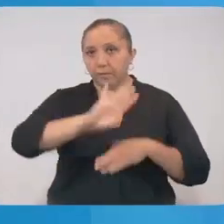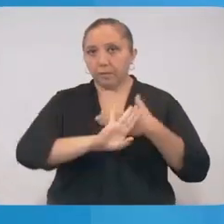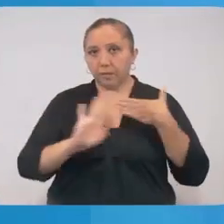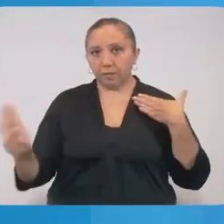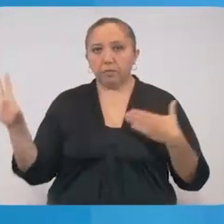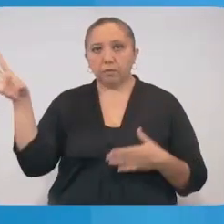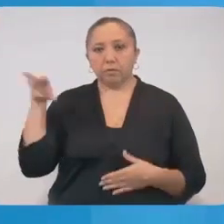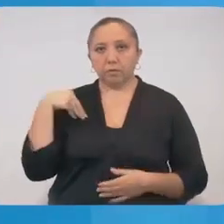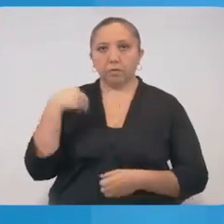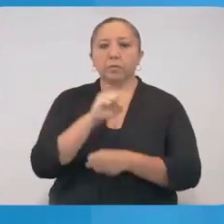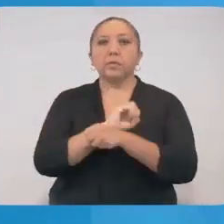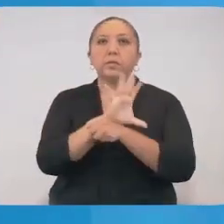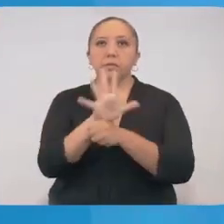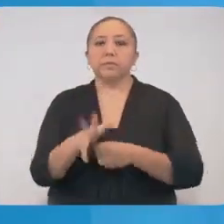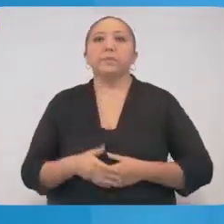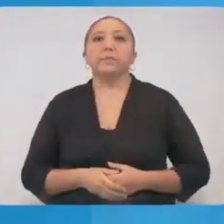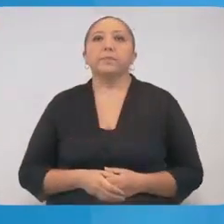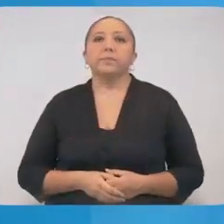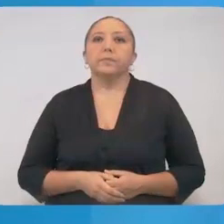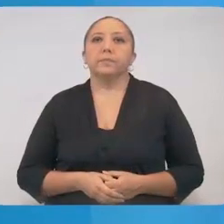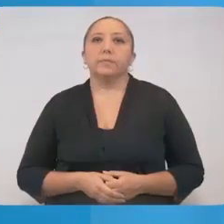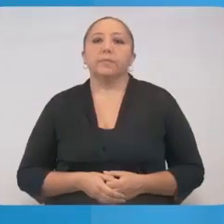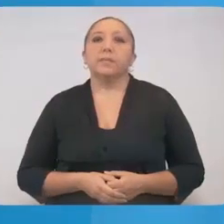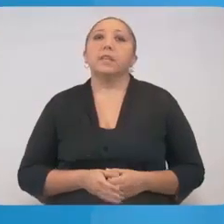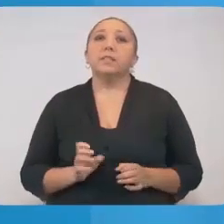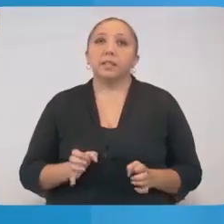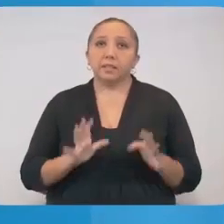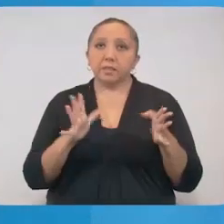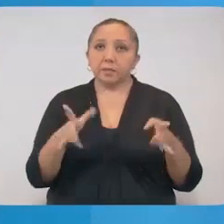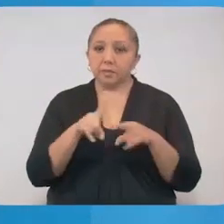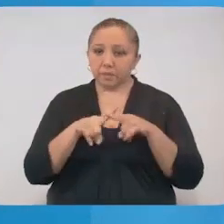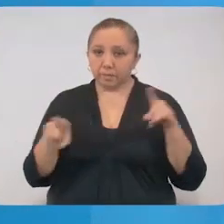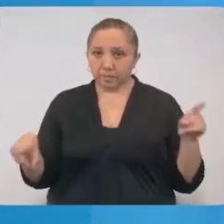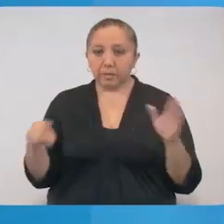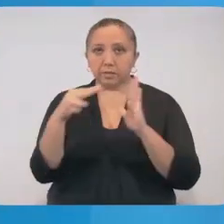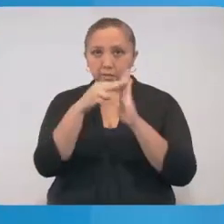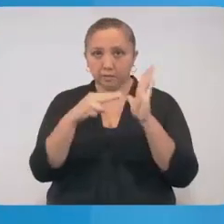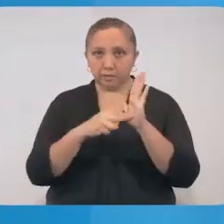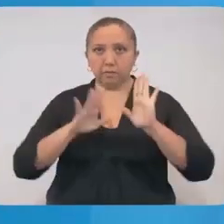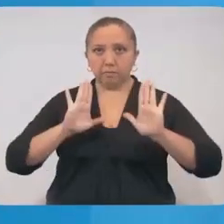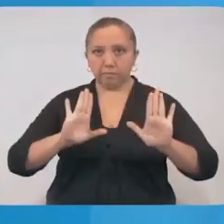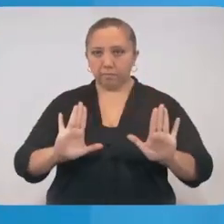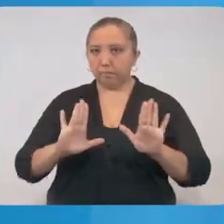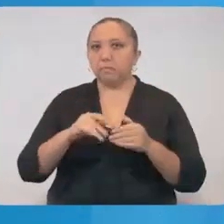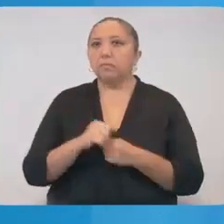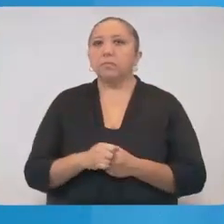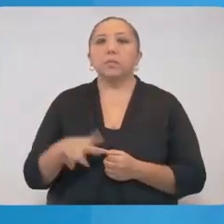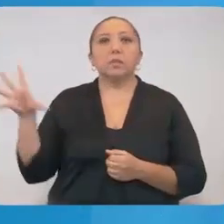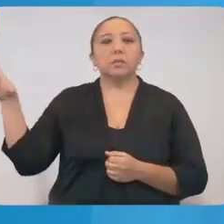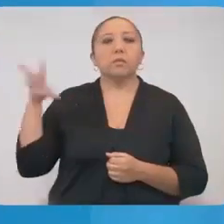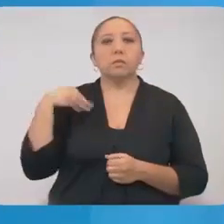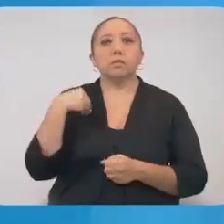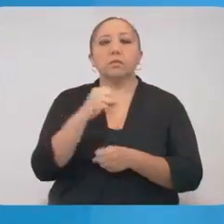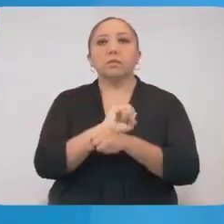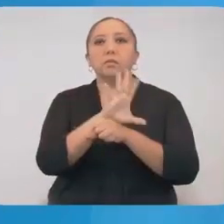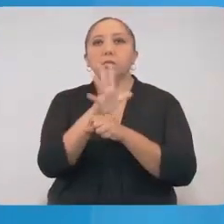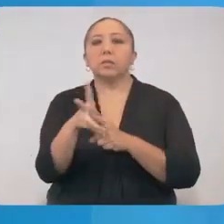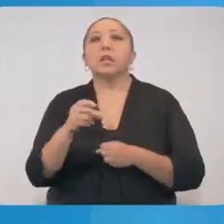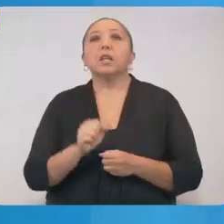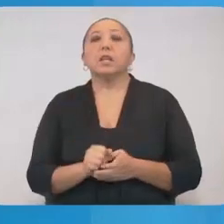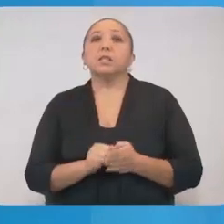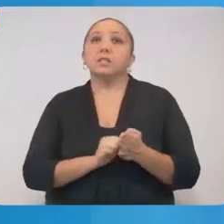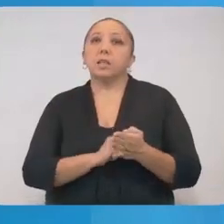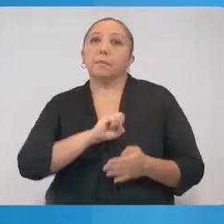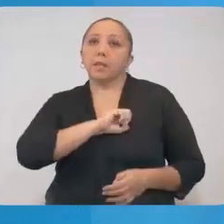por coronavirus. Se han establecido diversas medidas para frenar el avance del coronavirus y el sistema de salud pueda atender a todos